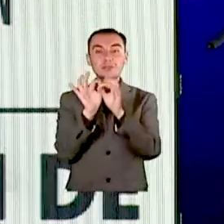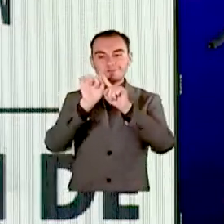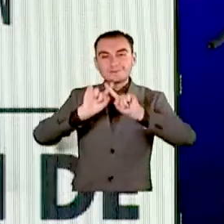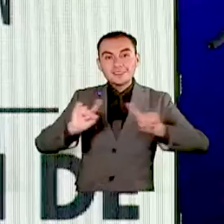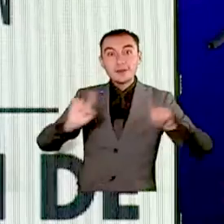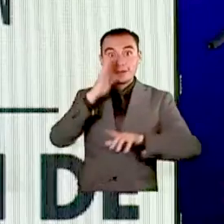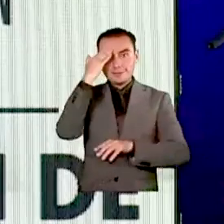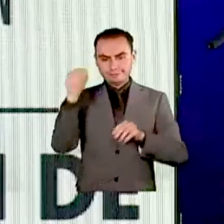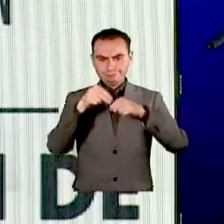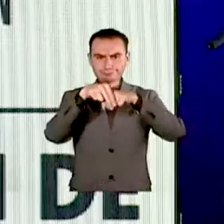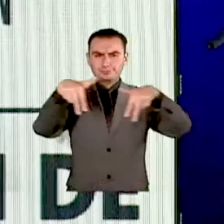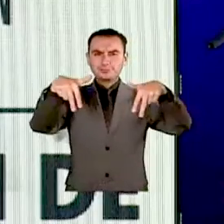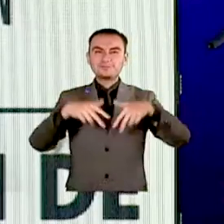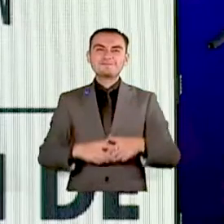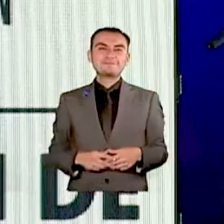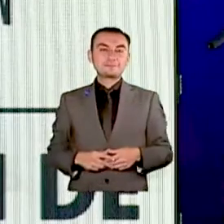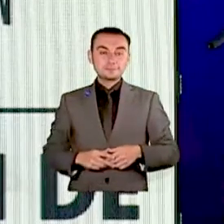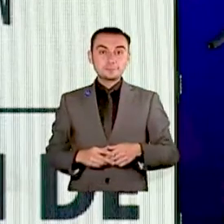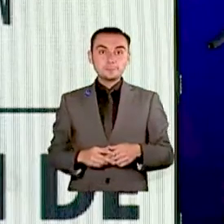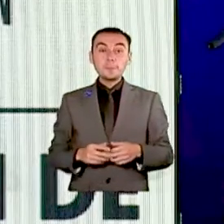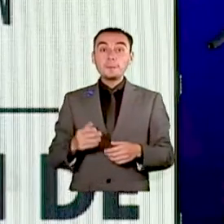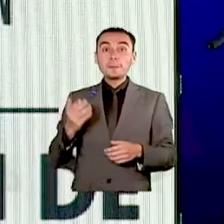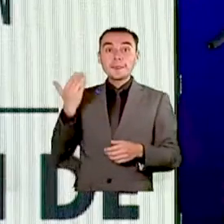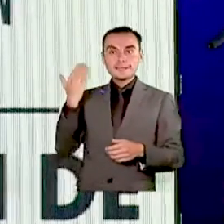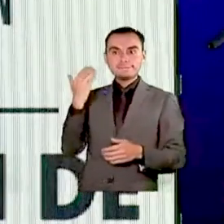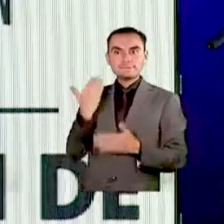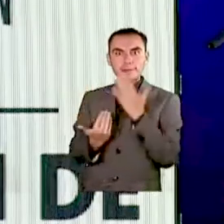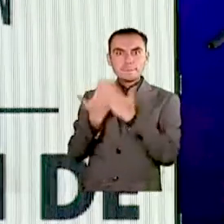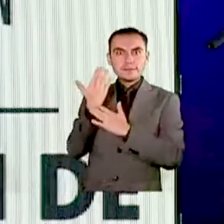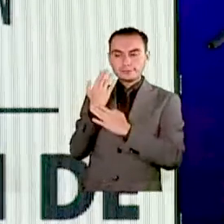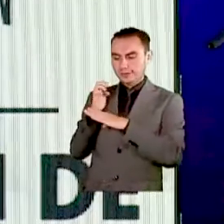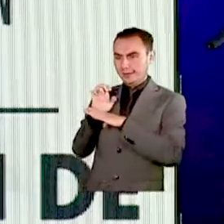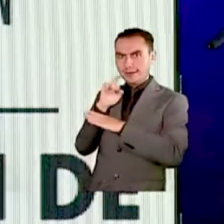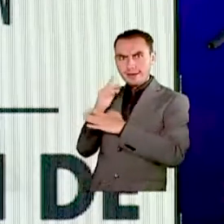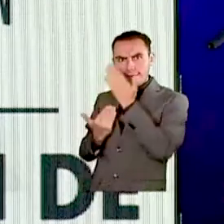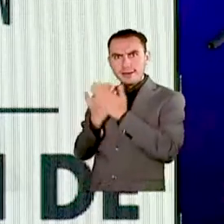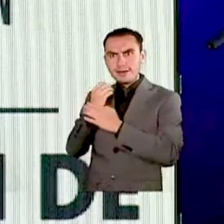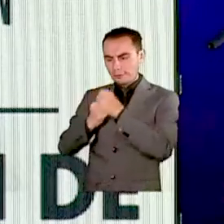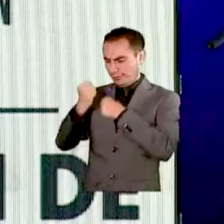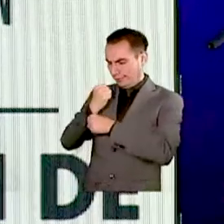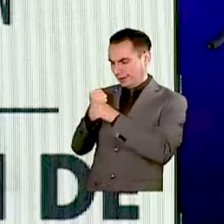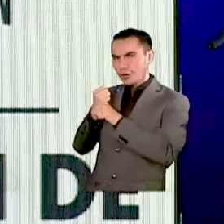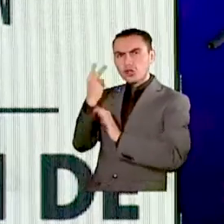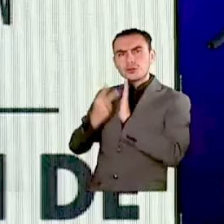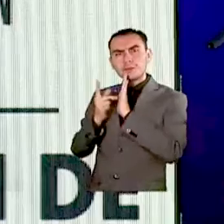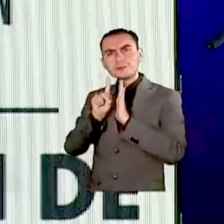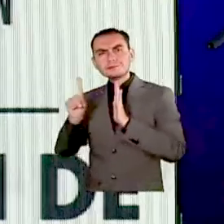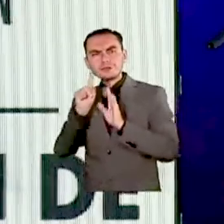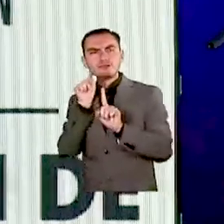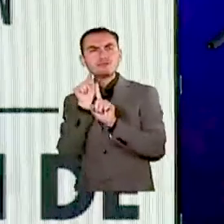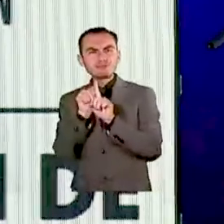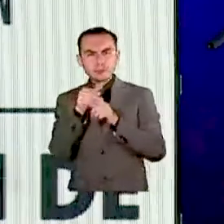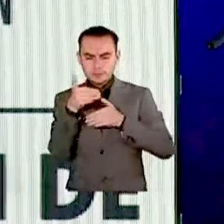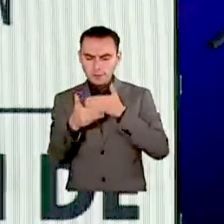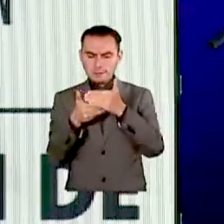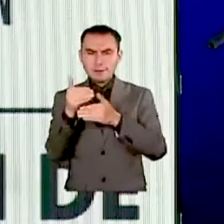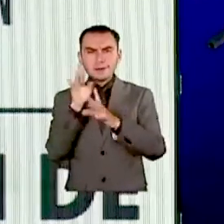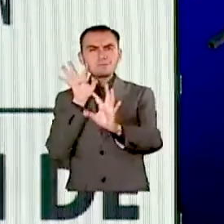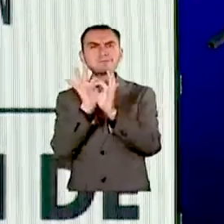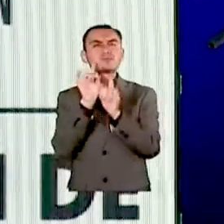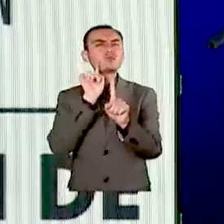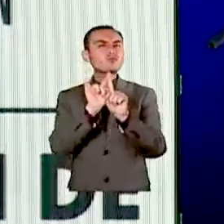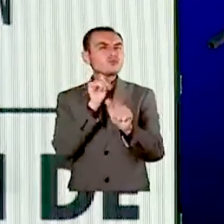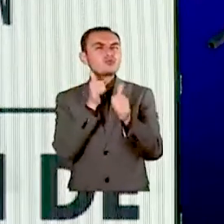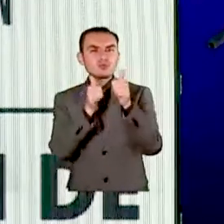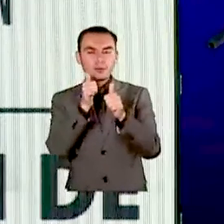diferencial y de género. Desde el inicio de esta gestión, en enero de 2021, La entidad se ha enfocado en